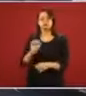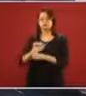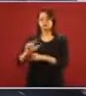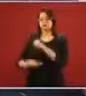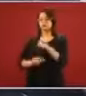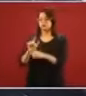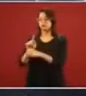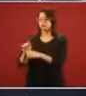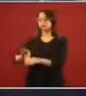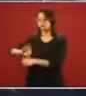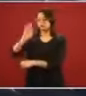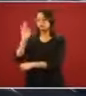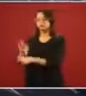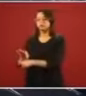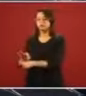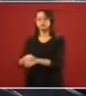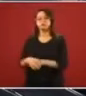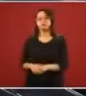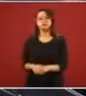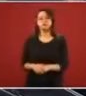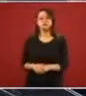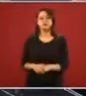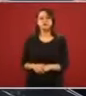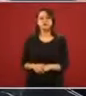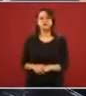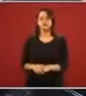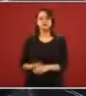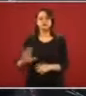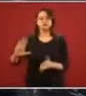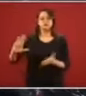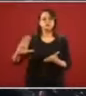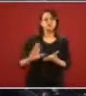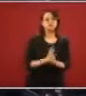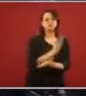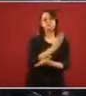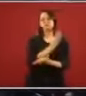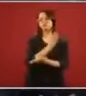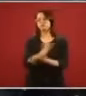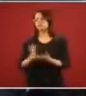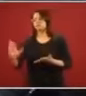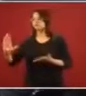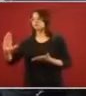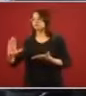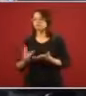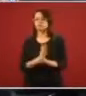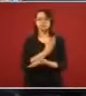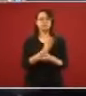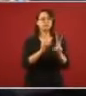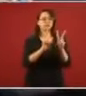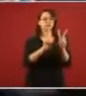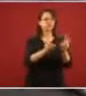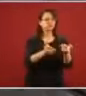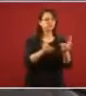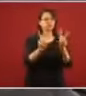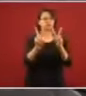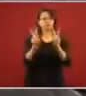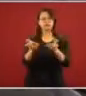o sea, toda una serie de luchas